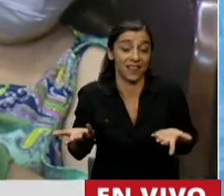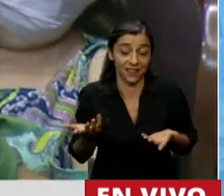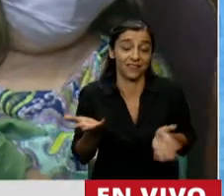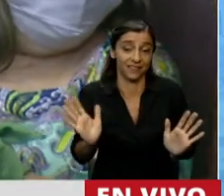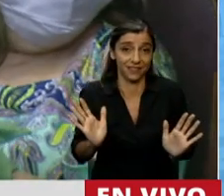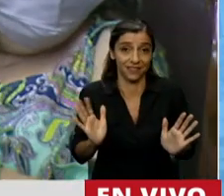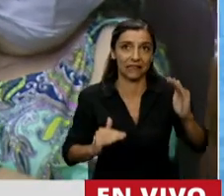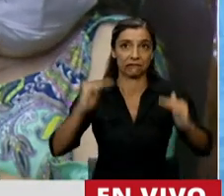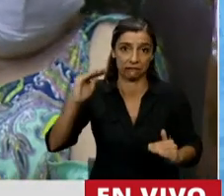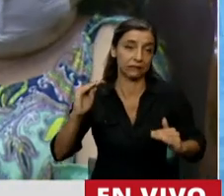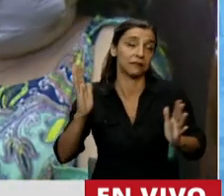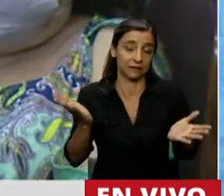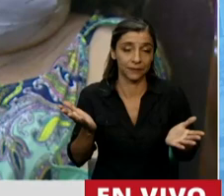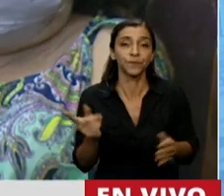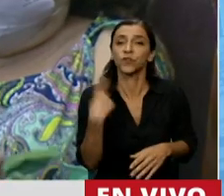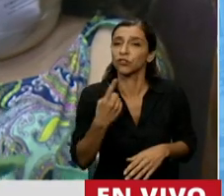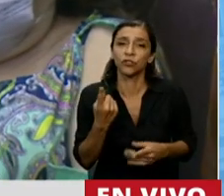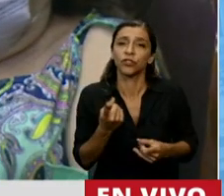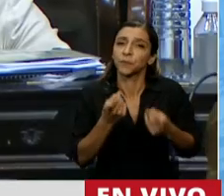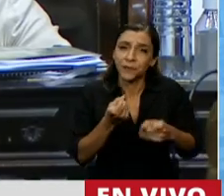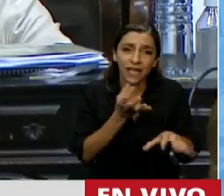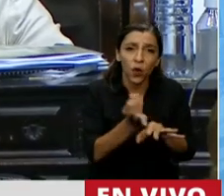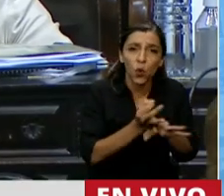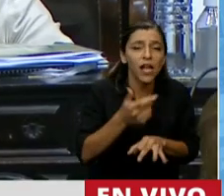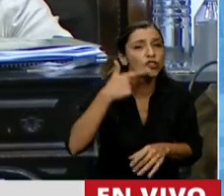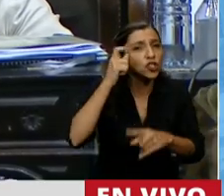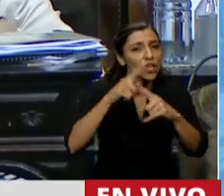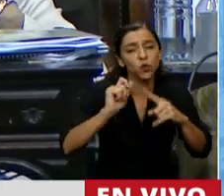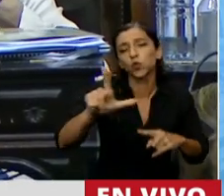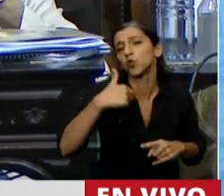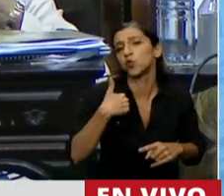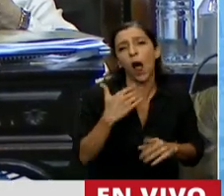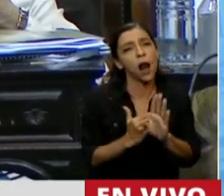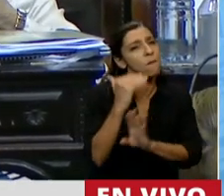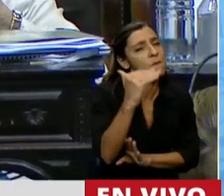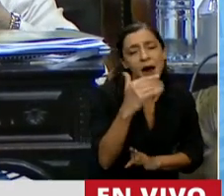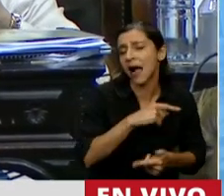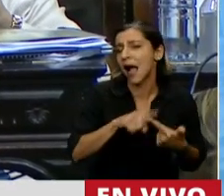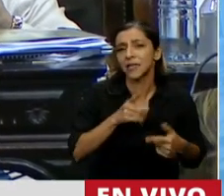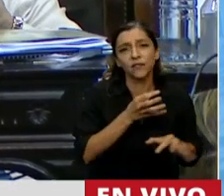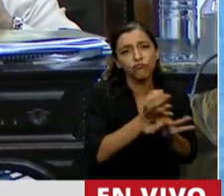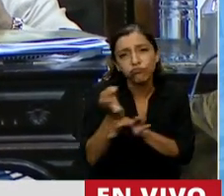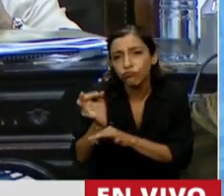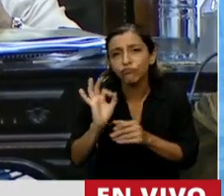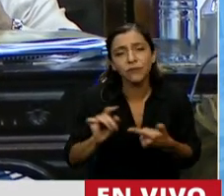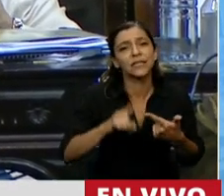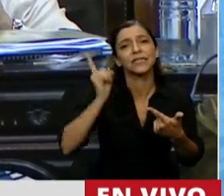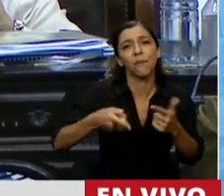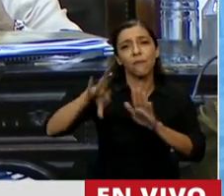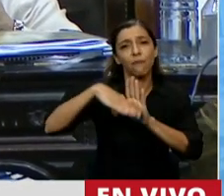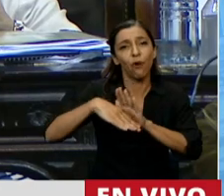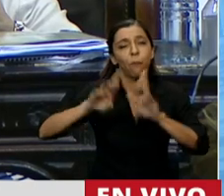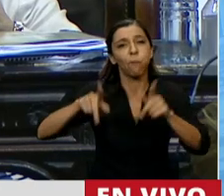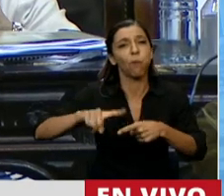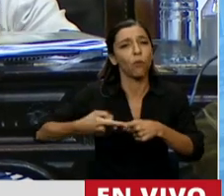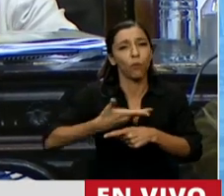sexual, con profundizar las políticas públicas, programas en cada rincón de la República